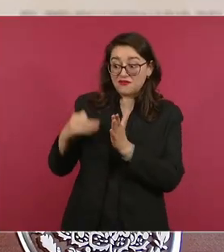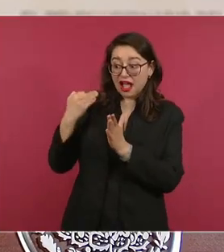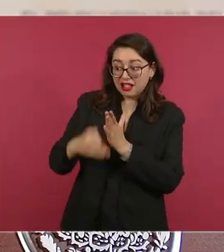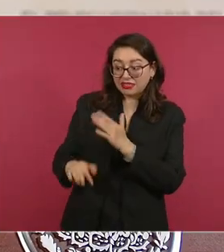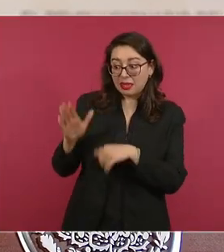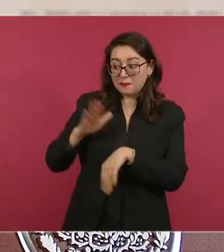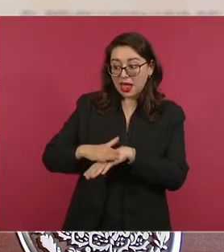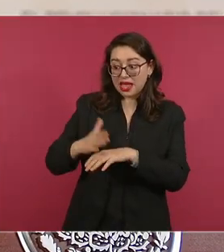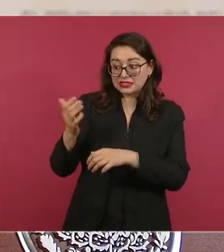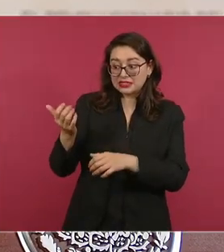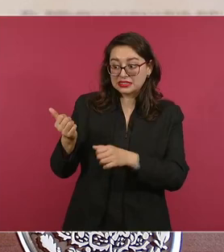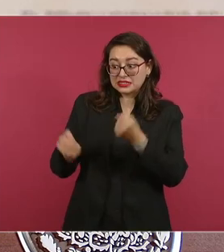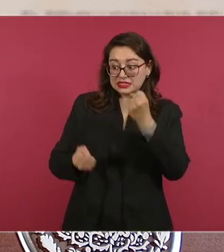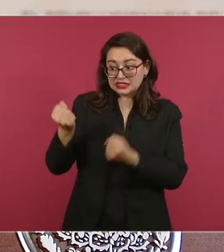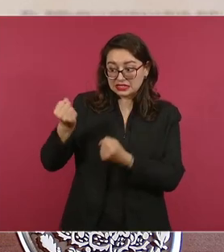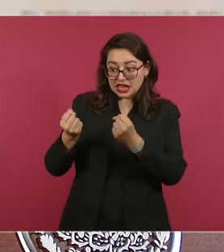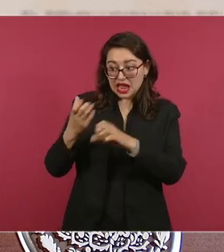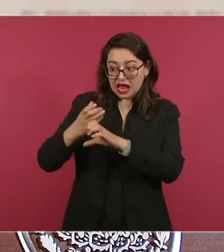los estados que nos ayudaran,